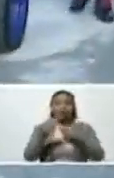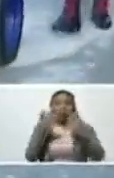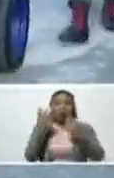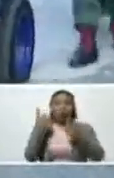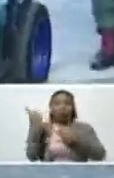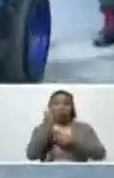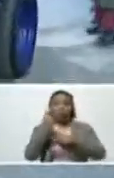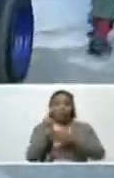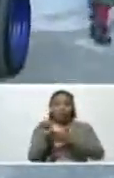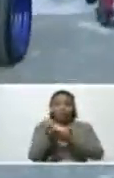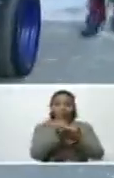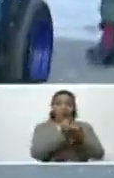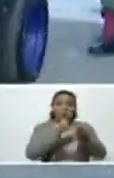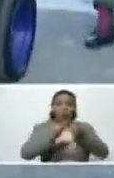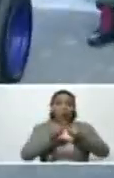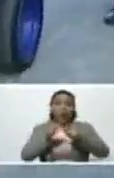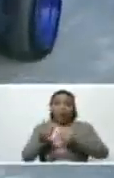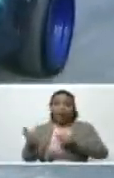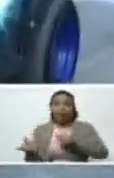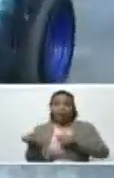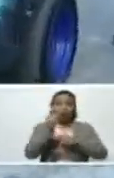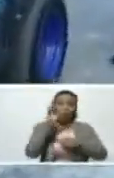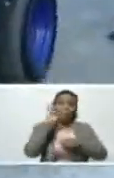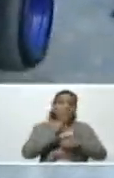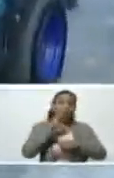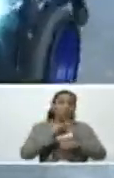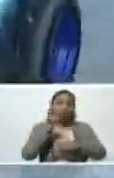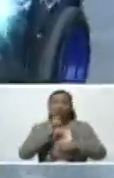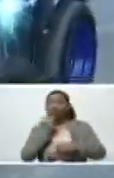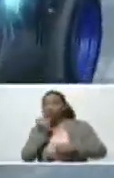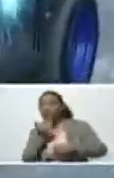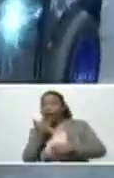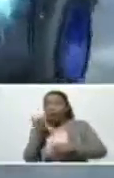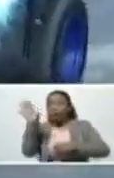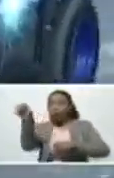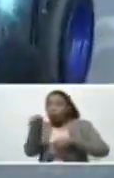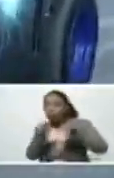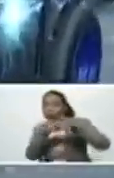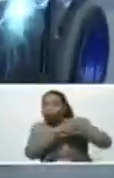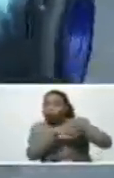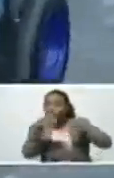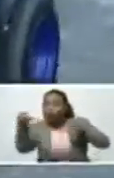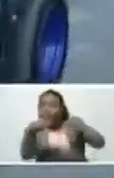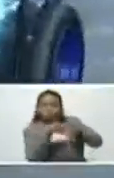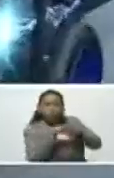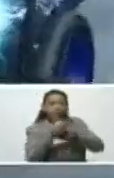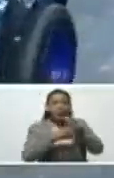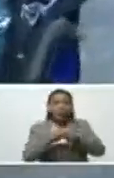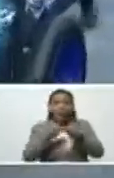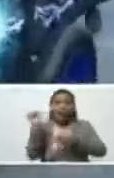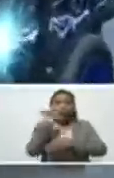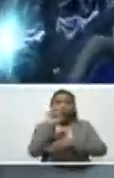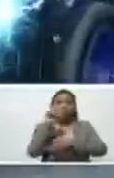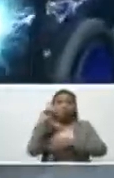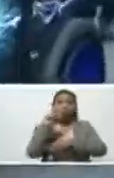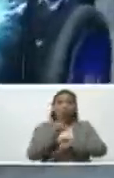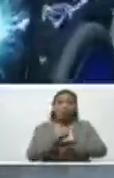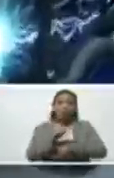reciclaje, con pura cosa que recogemos en chatarra. Bueno, y conseguimos que se pueden hacer carros con muy bajo costo.